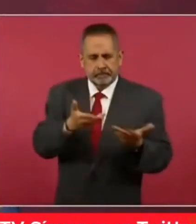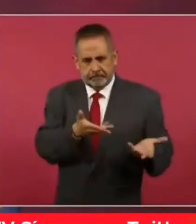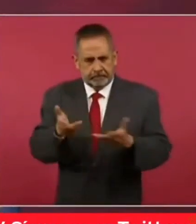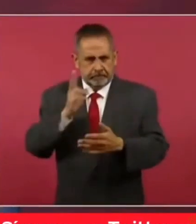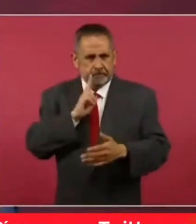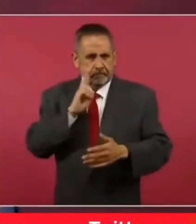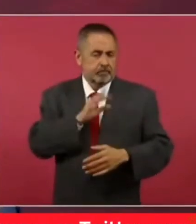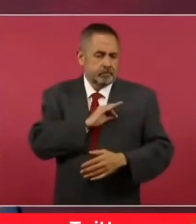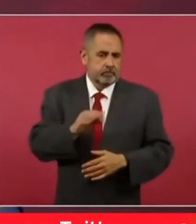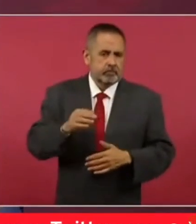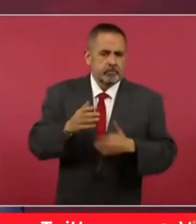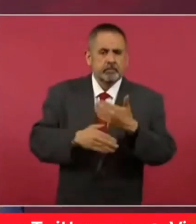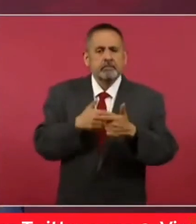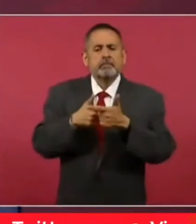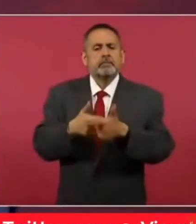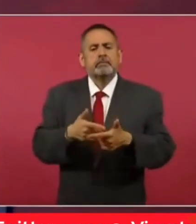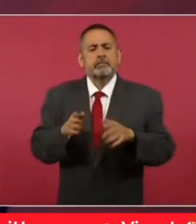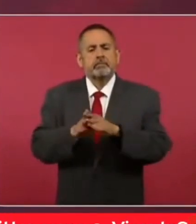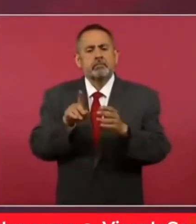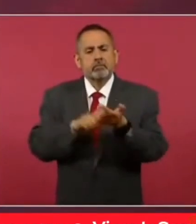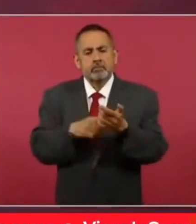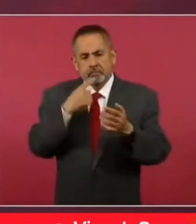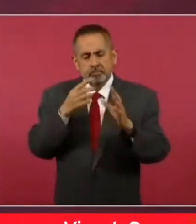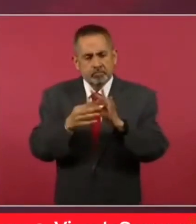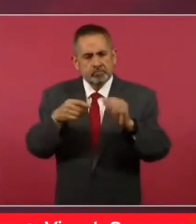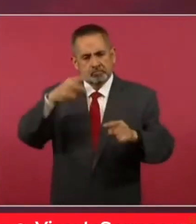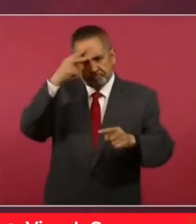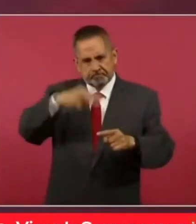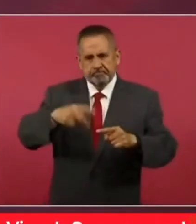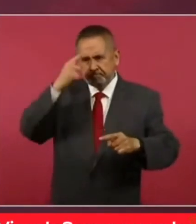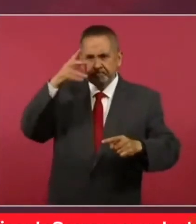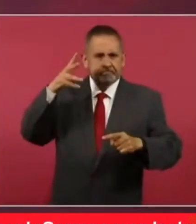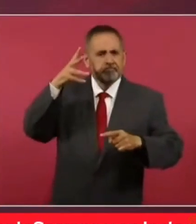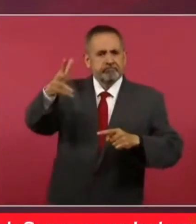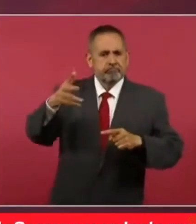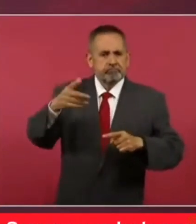Sí. Y que podamos establecer en México una auténtica democracia.